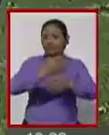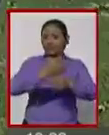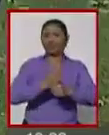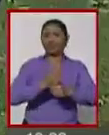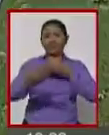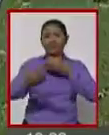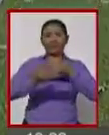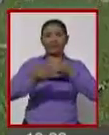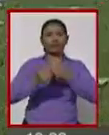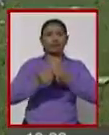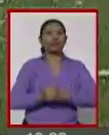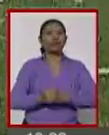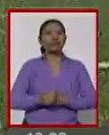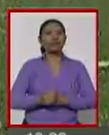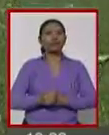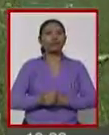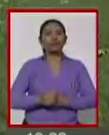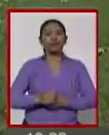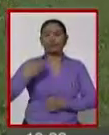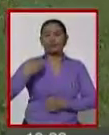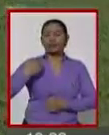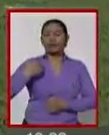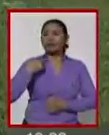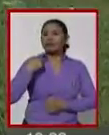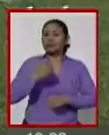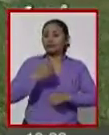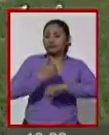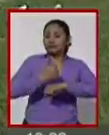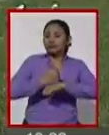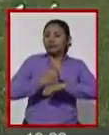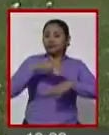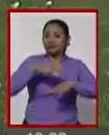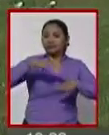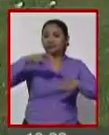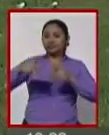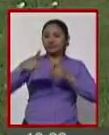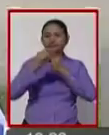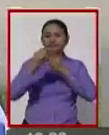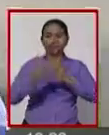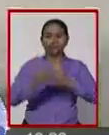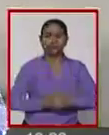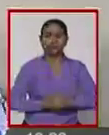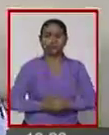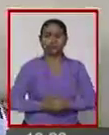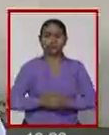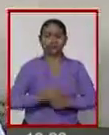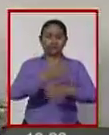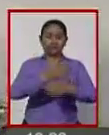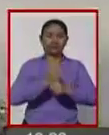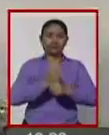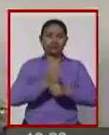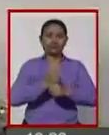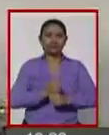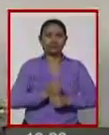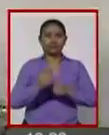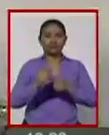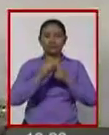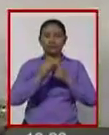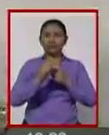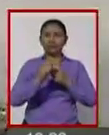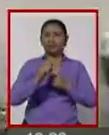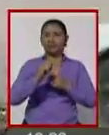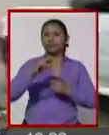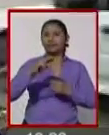por inmediaciones del barrio Estación Argentina, justo en este lugar cuando bajaba de un taxi. Me lo raptaron, pues, un taxista, un